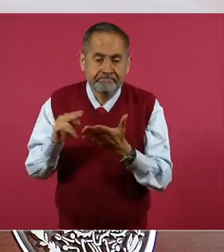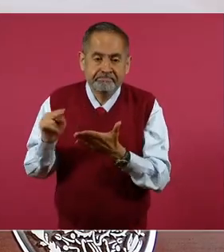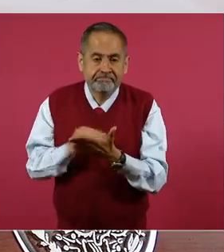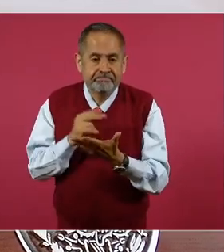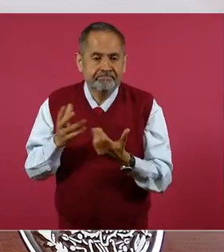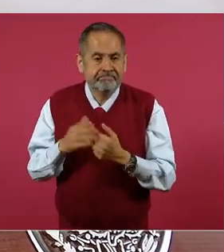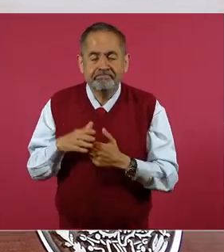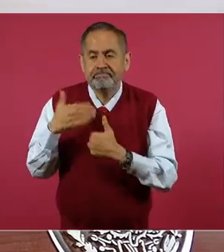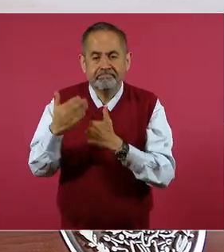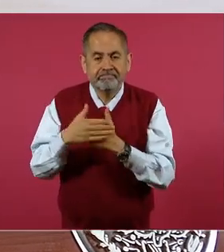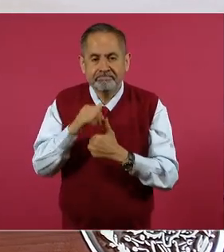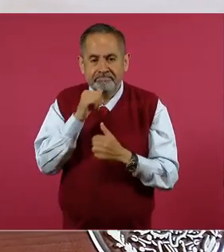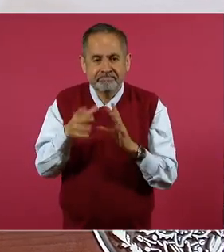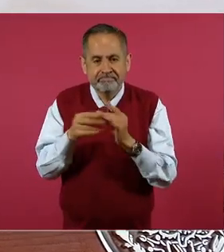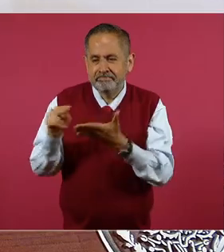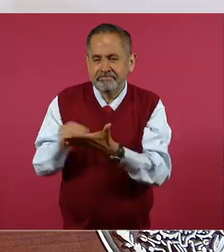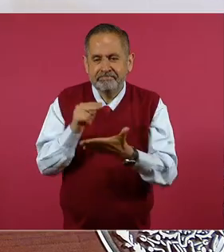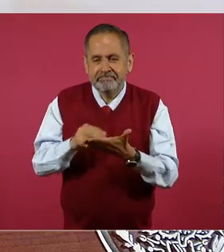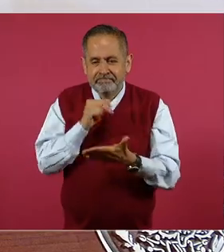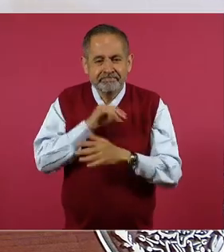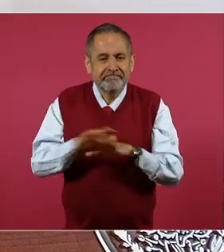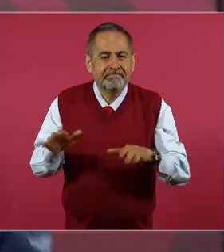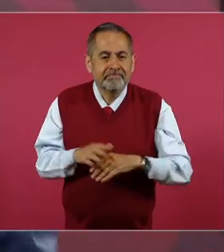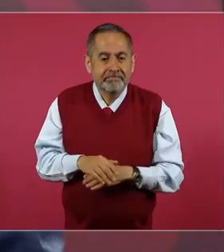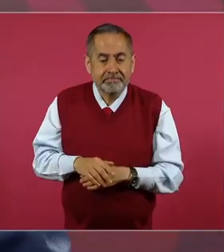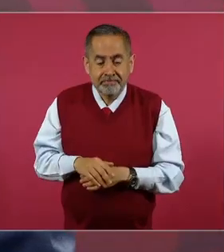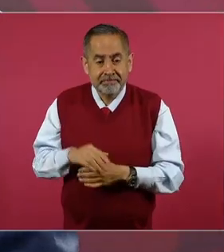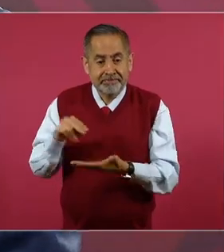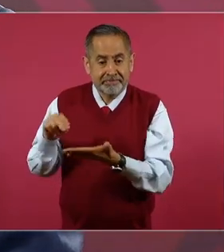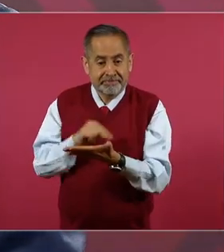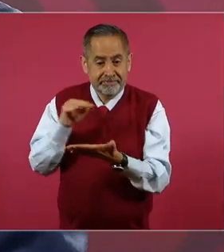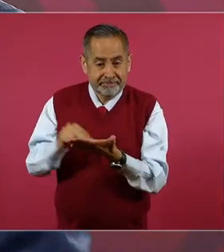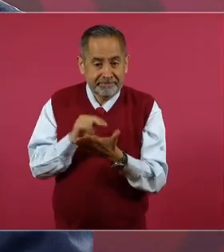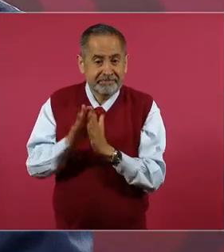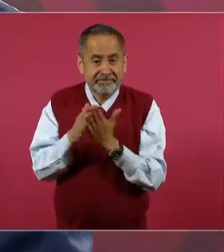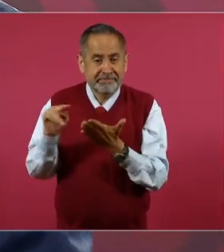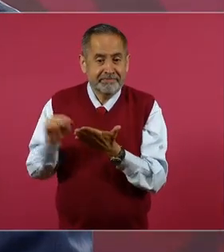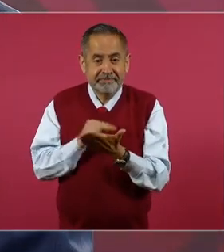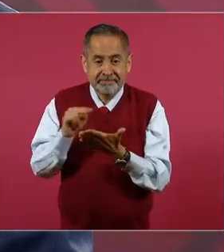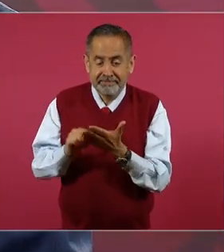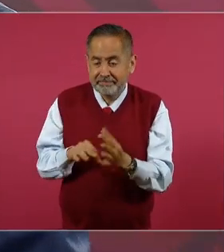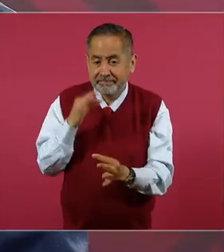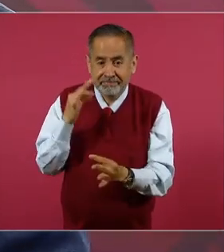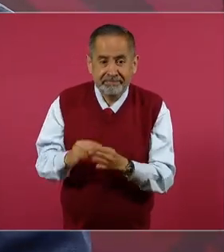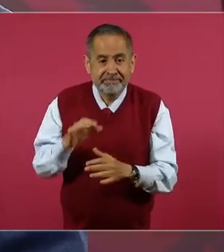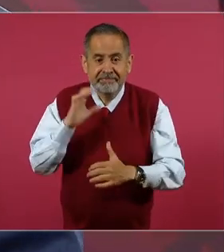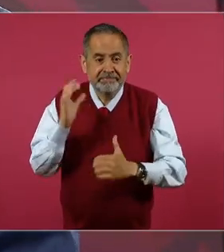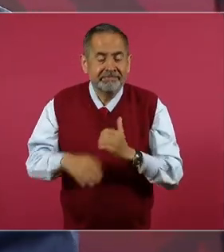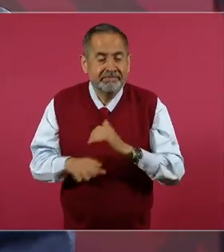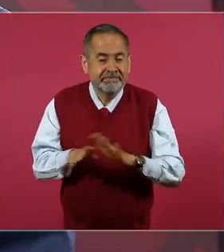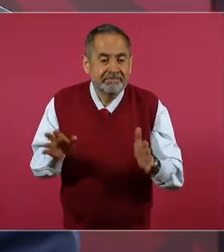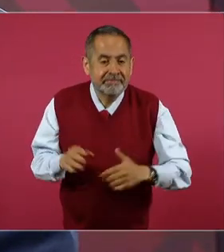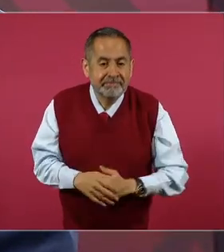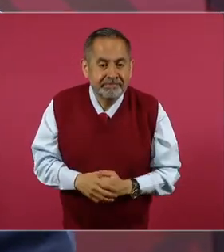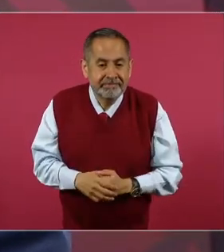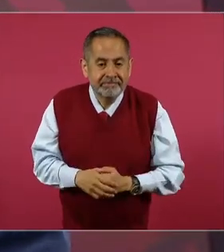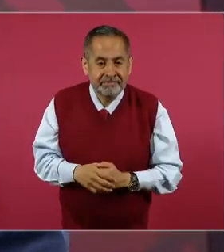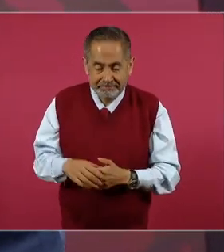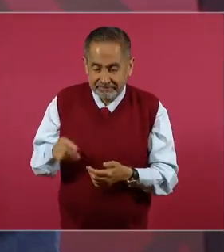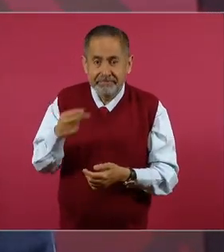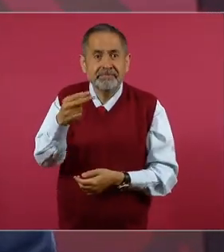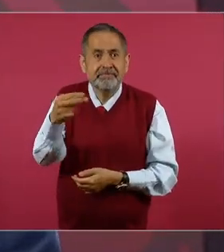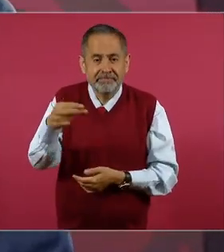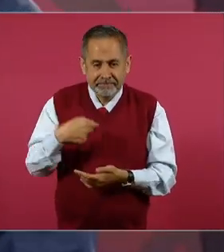ya no voy a estar firmando. Firmo libros y me piden que ponga yo el